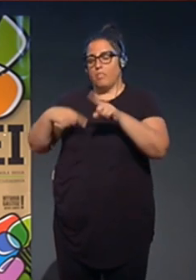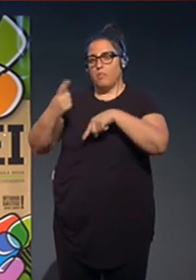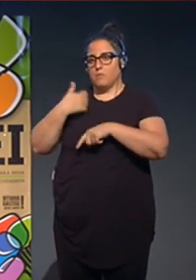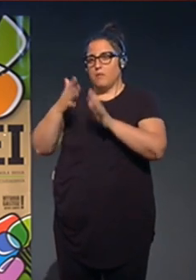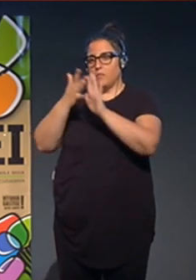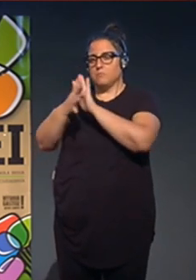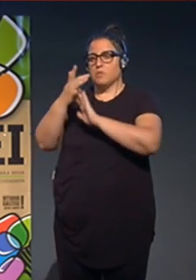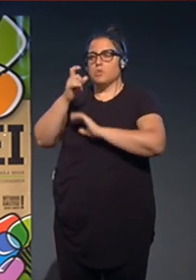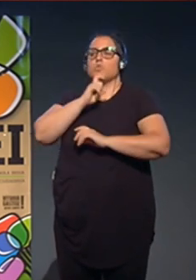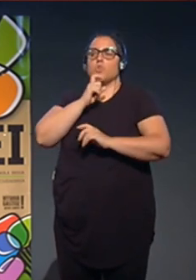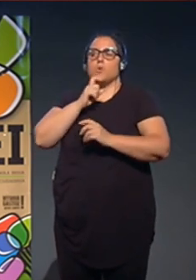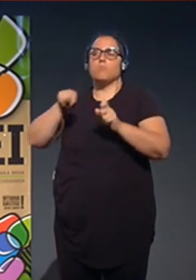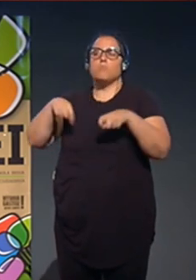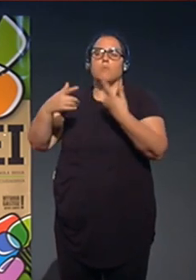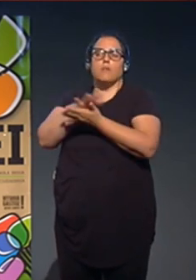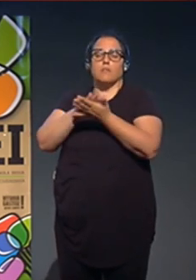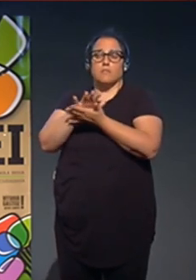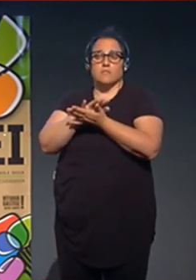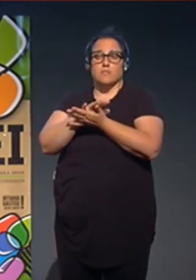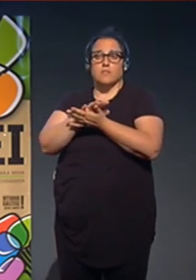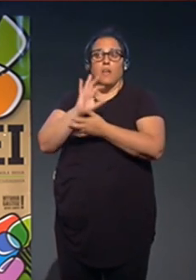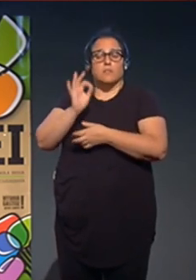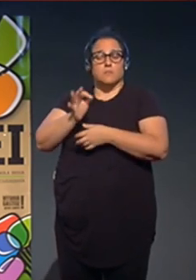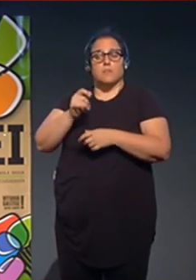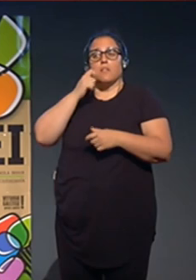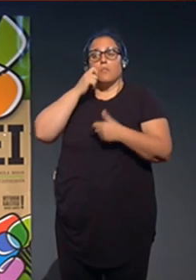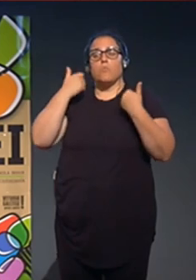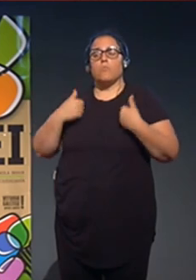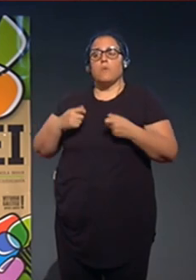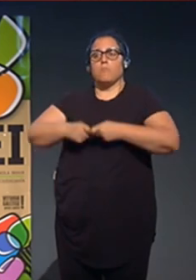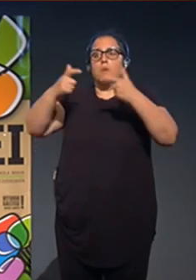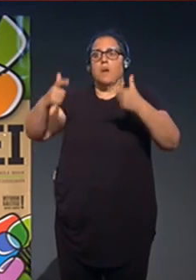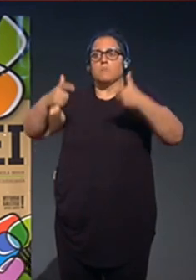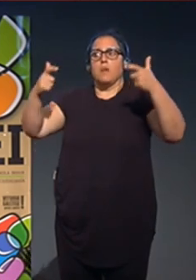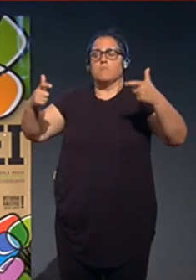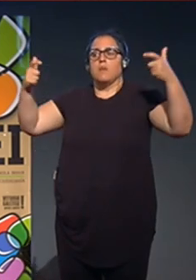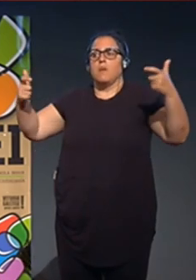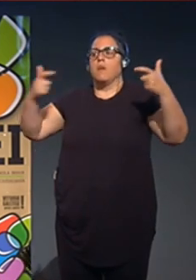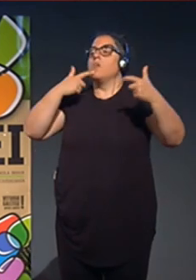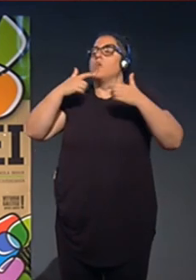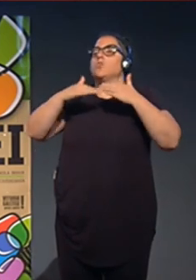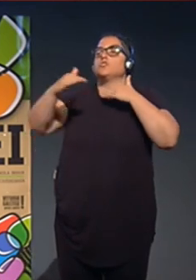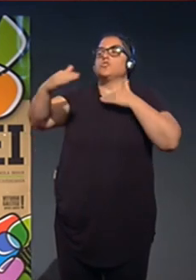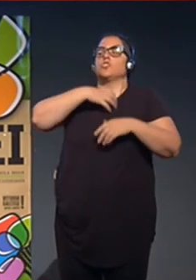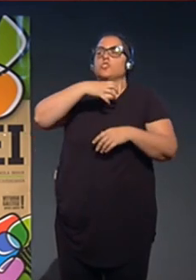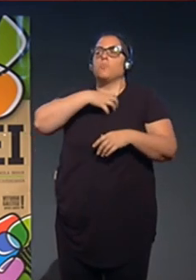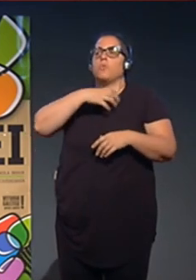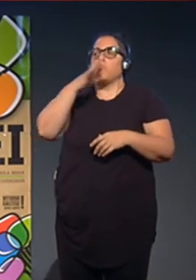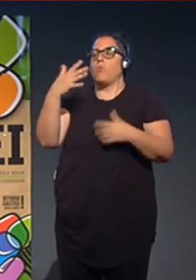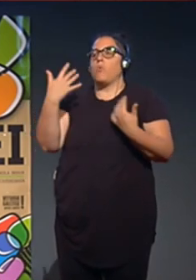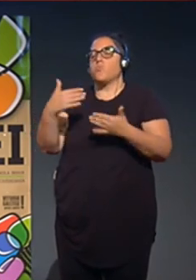realmente Es verdad que la población humana ha crecido Y muchos dicen no Claro es que es insostenible porque somos x millones